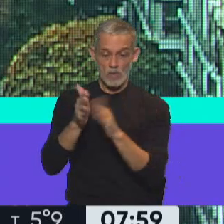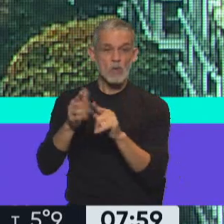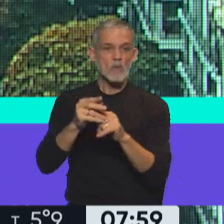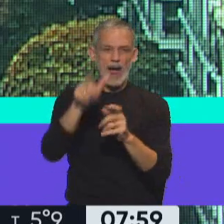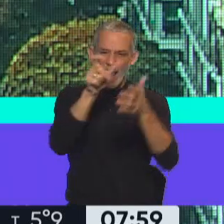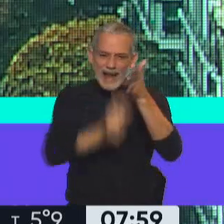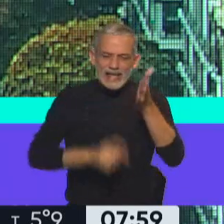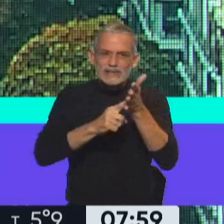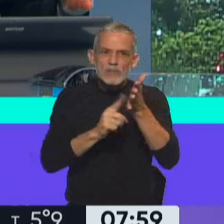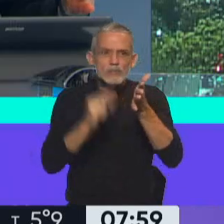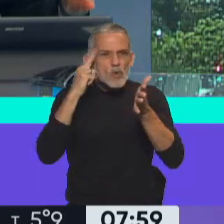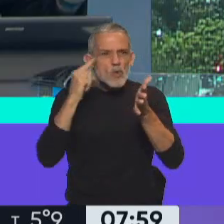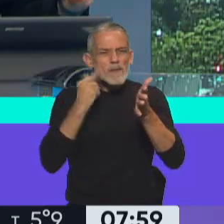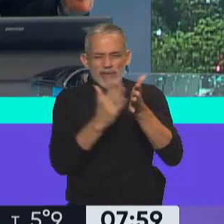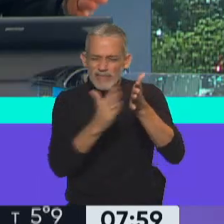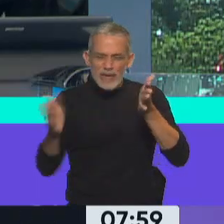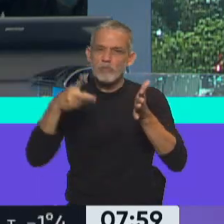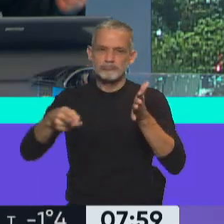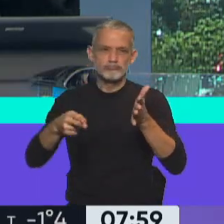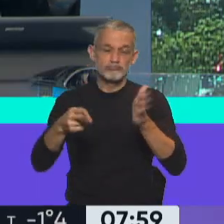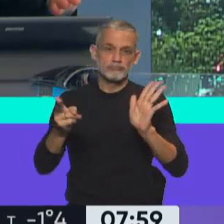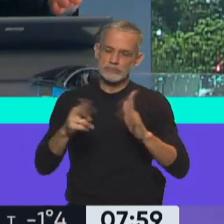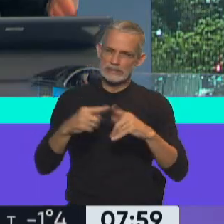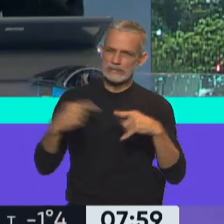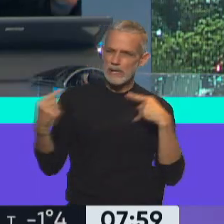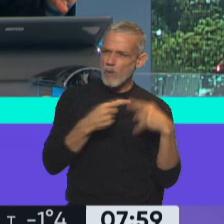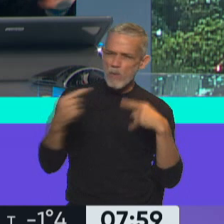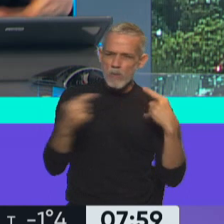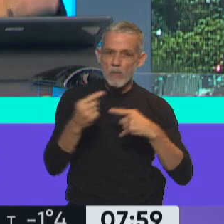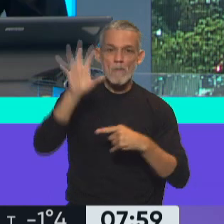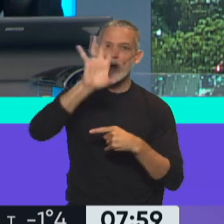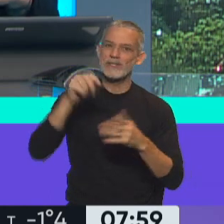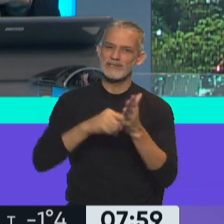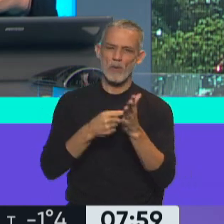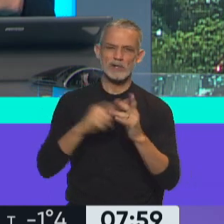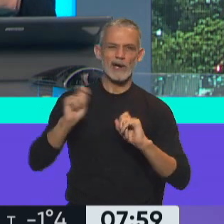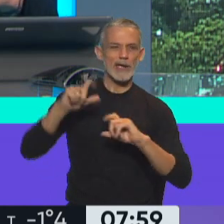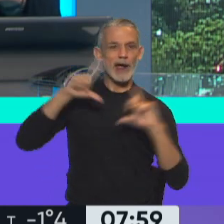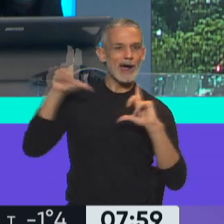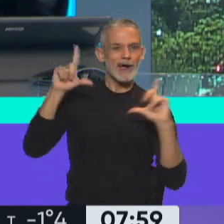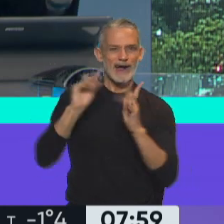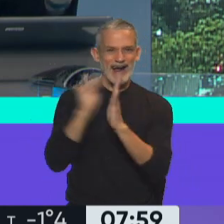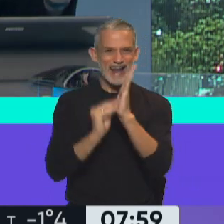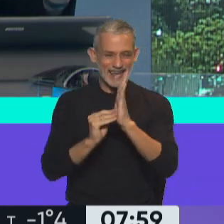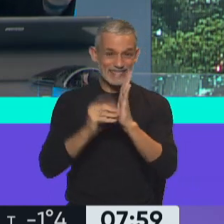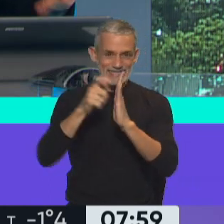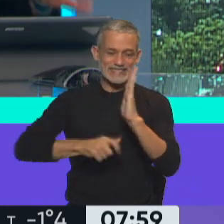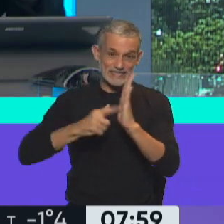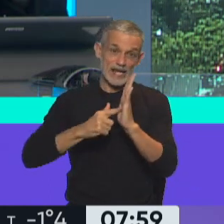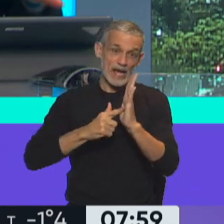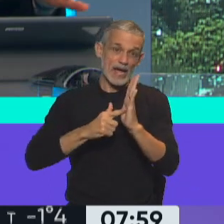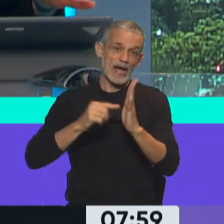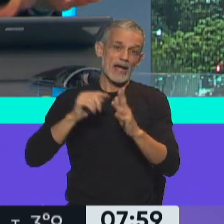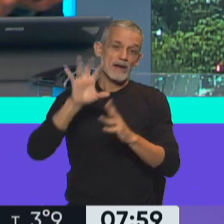armado de las listas y esta si es una pelea cuerpo a cuerpo en la provincia de buenos aires- la ciudad de buenos aires y el interior del país